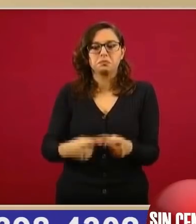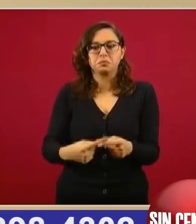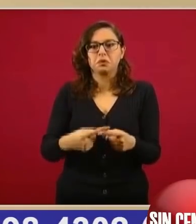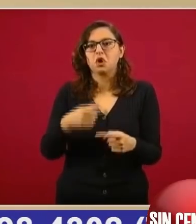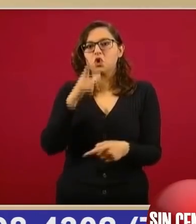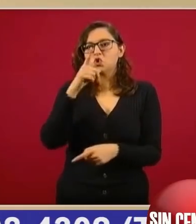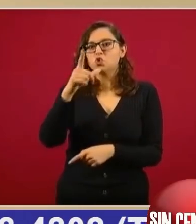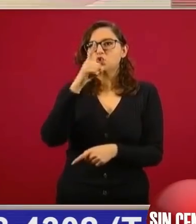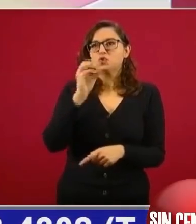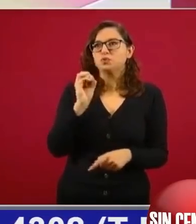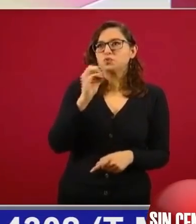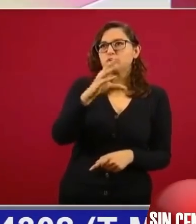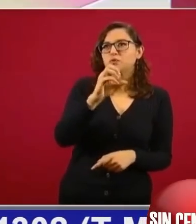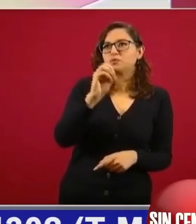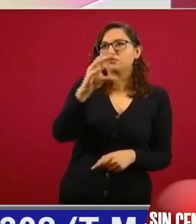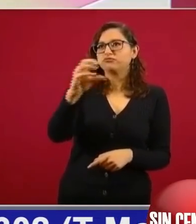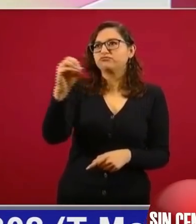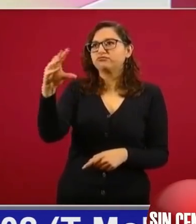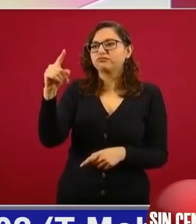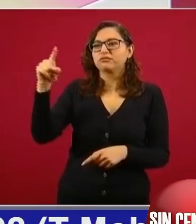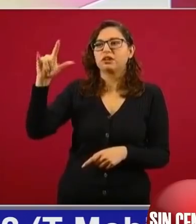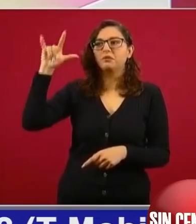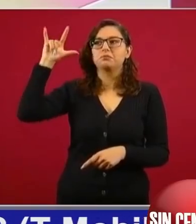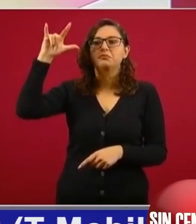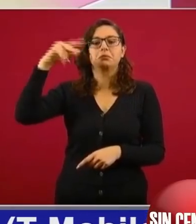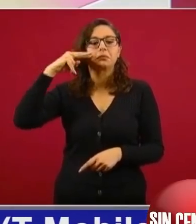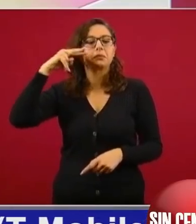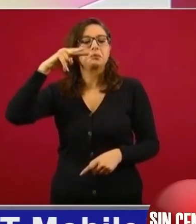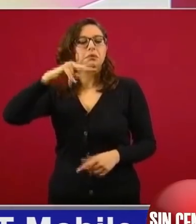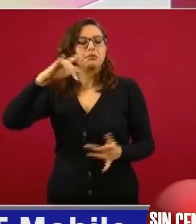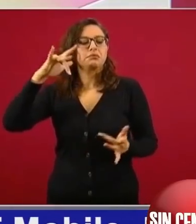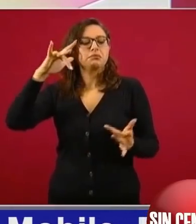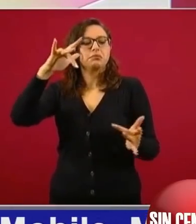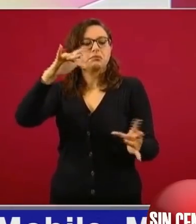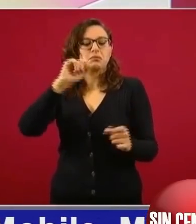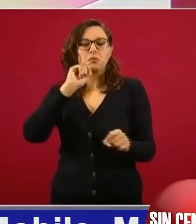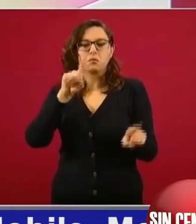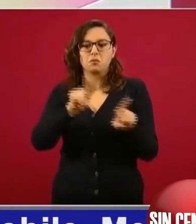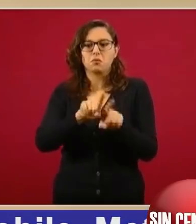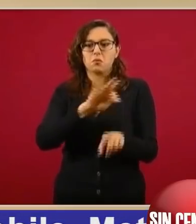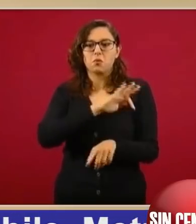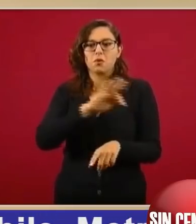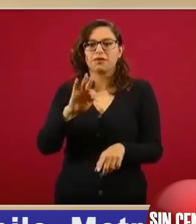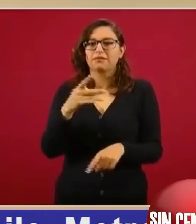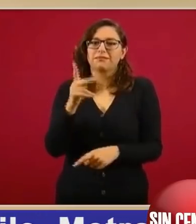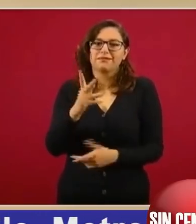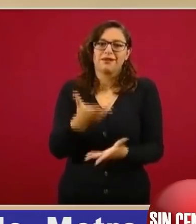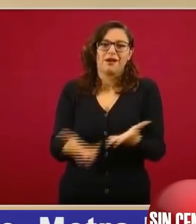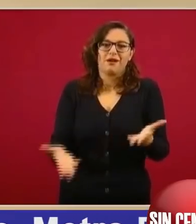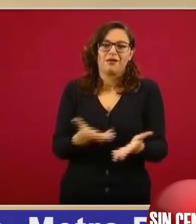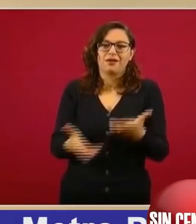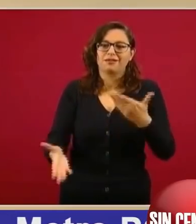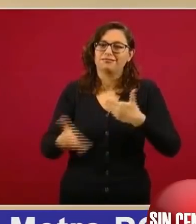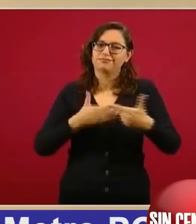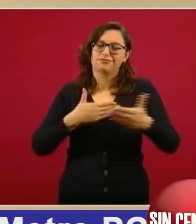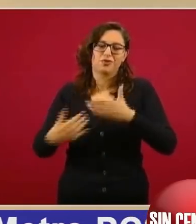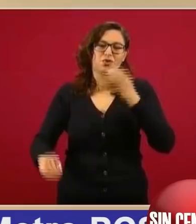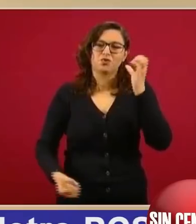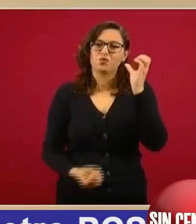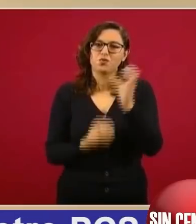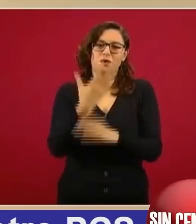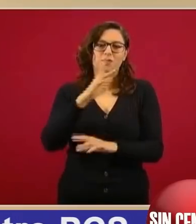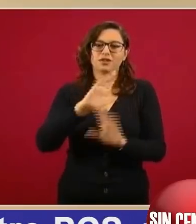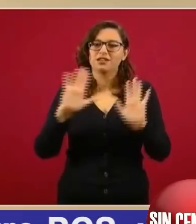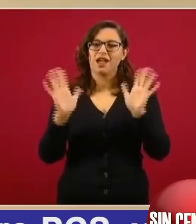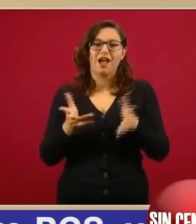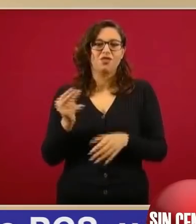rediseño del espacio aéreo se usa con coordenadas espaciales definidas con la navegación satelital. Y esto es un